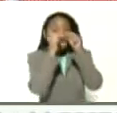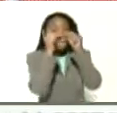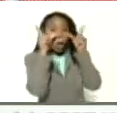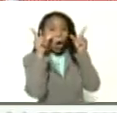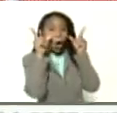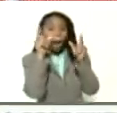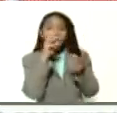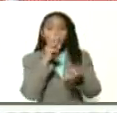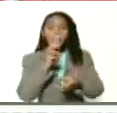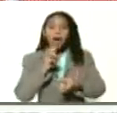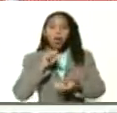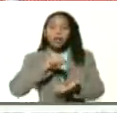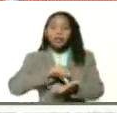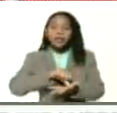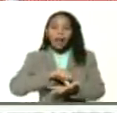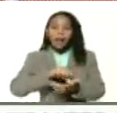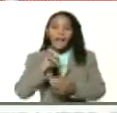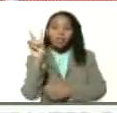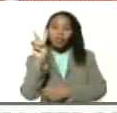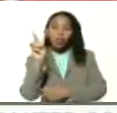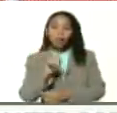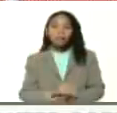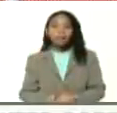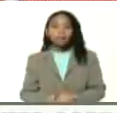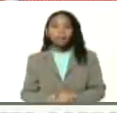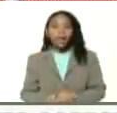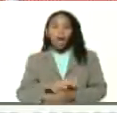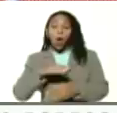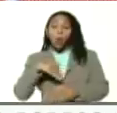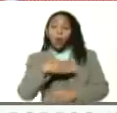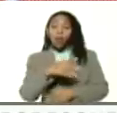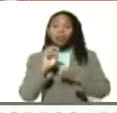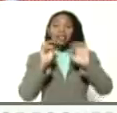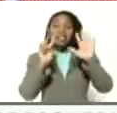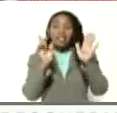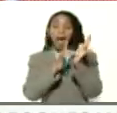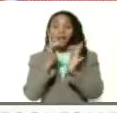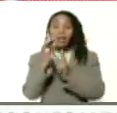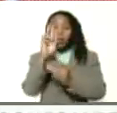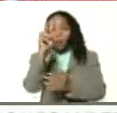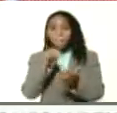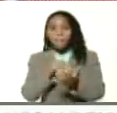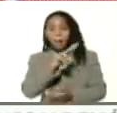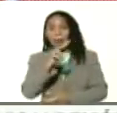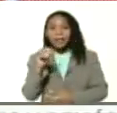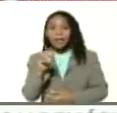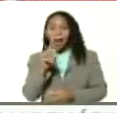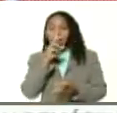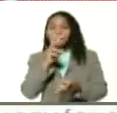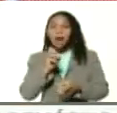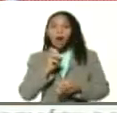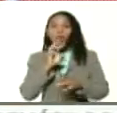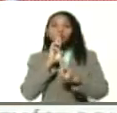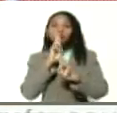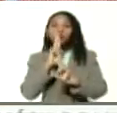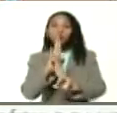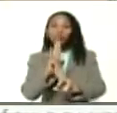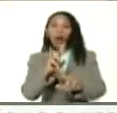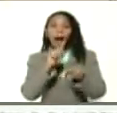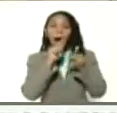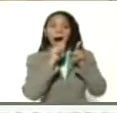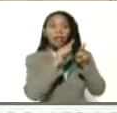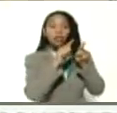Banco Central de Venezuela es cuando el 7 de abril del 2020 el banco le responde que